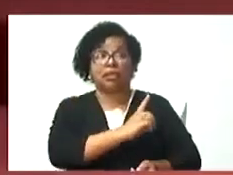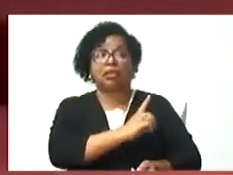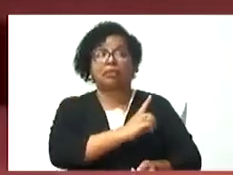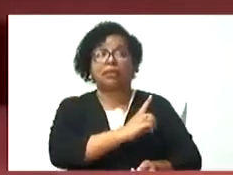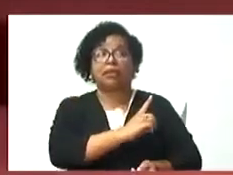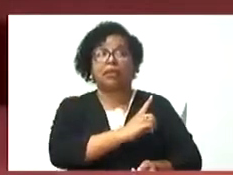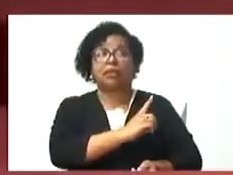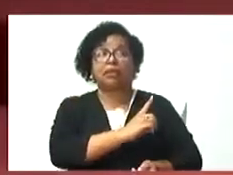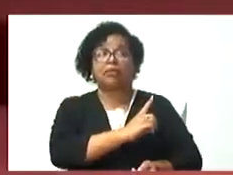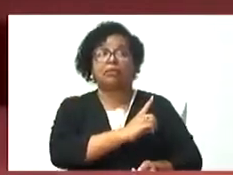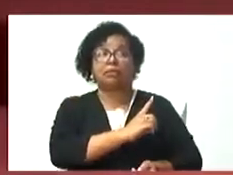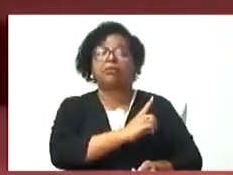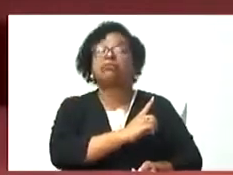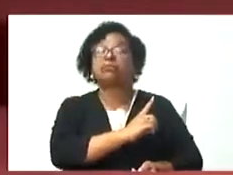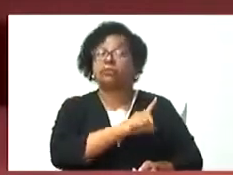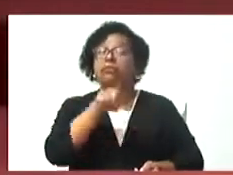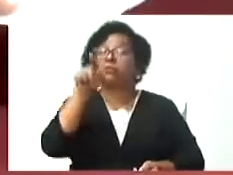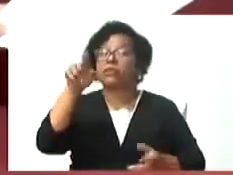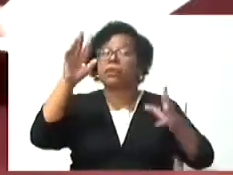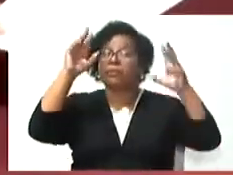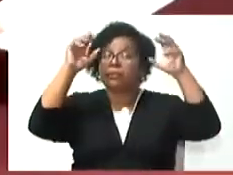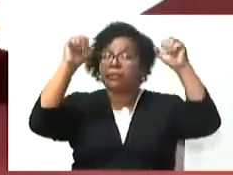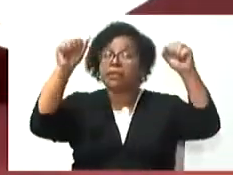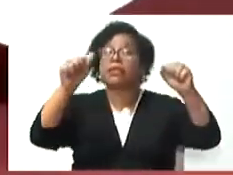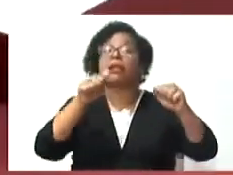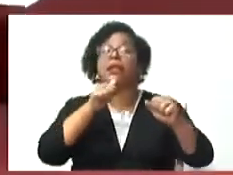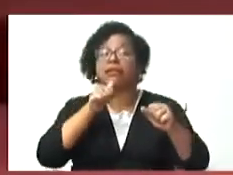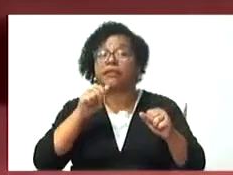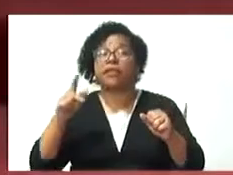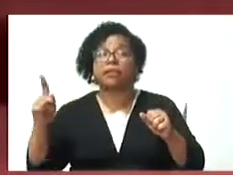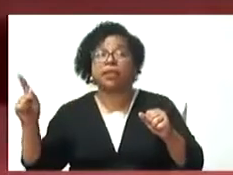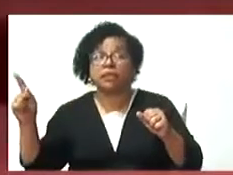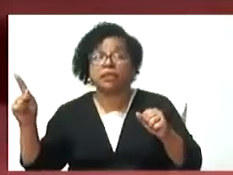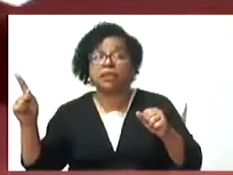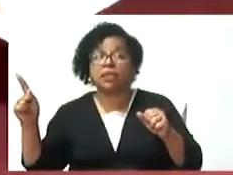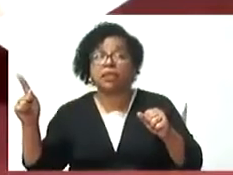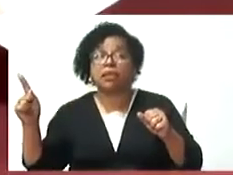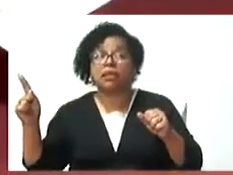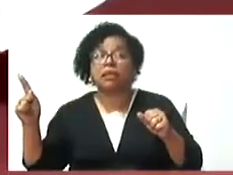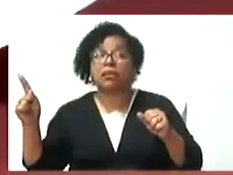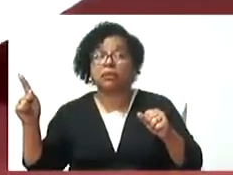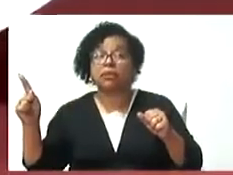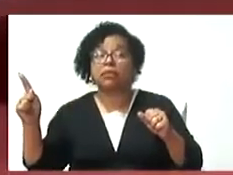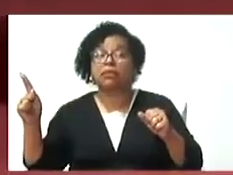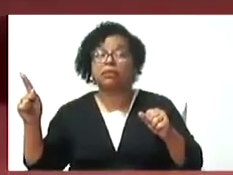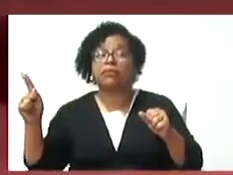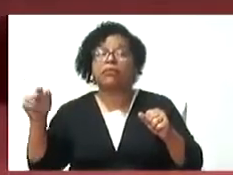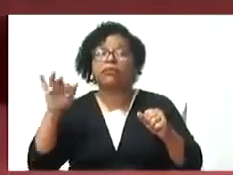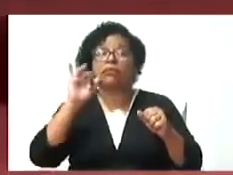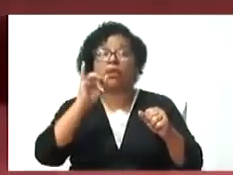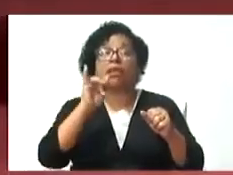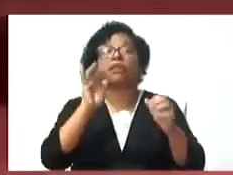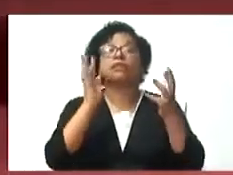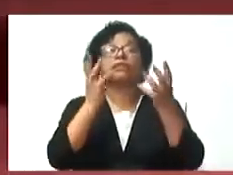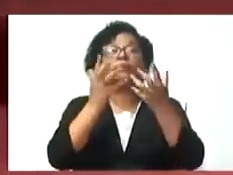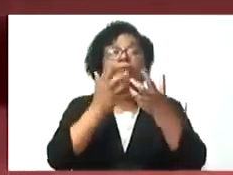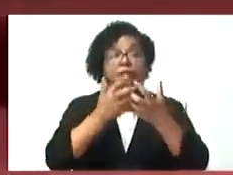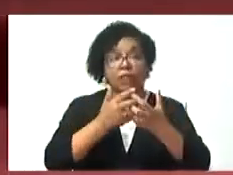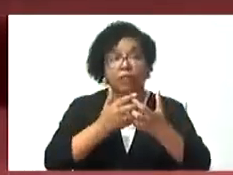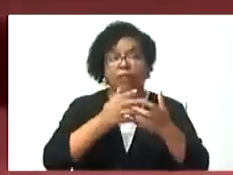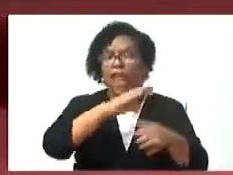presidiendo precisamente alfredo pacheco que sometió su resolución y a unanimidad se